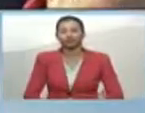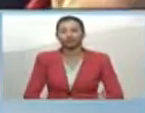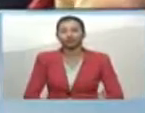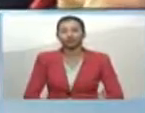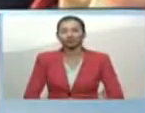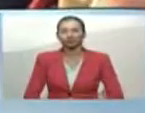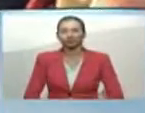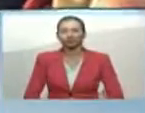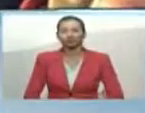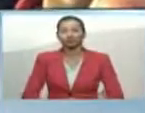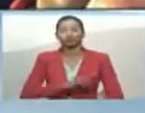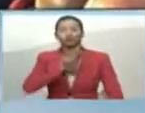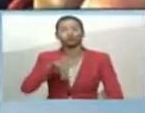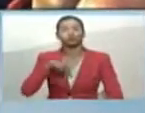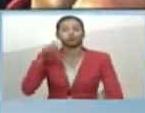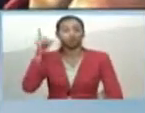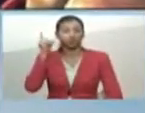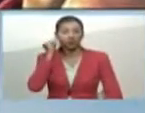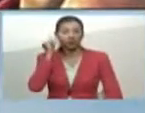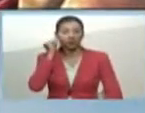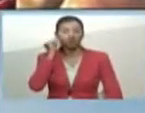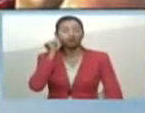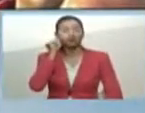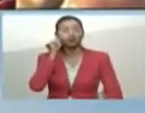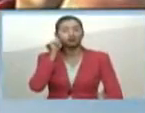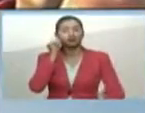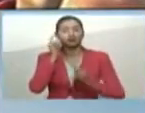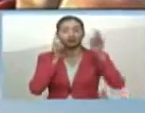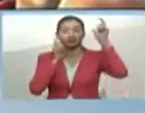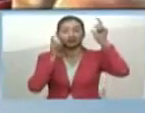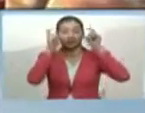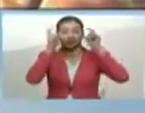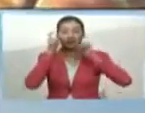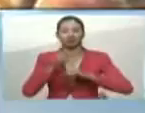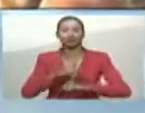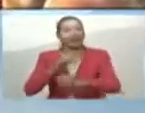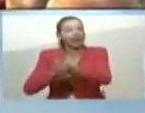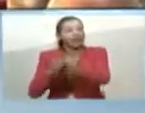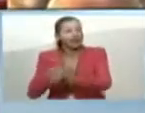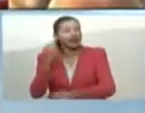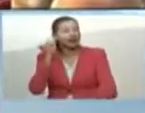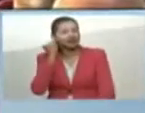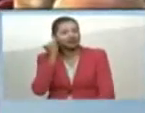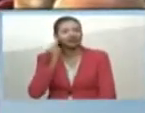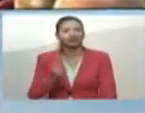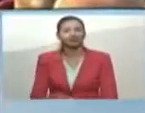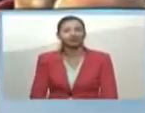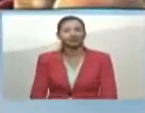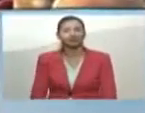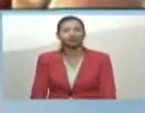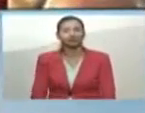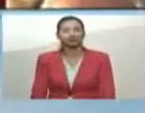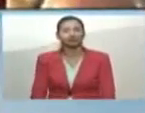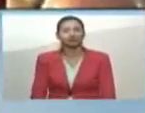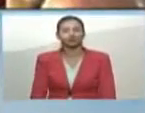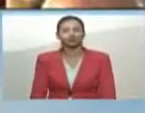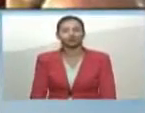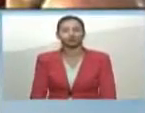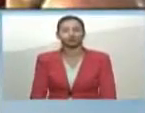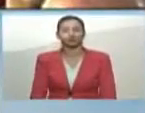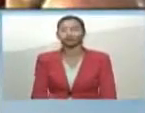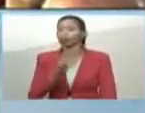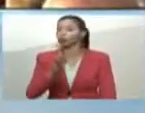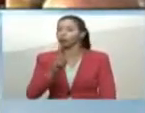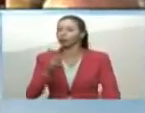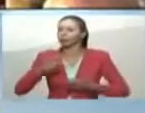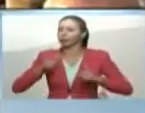Nosotras, presidente, las mujeres de Chávez, sus hermanas, camaradas, no